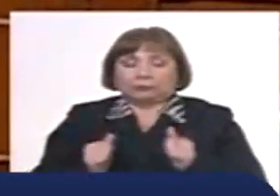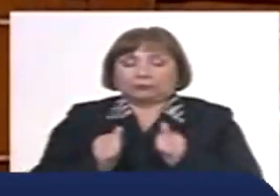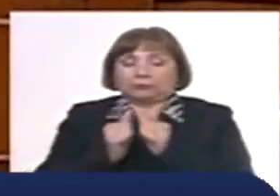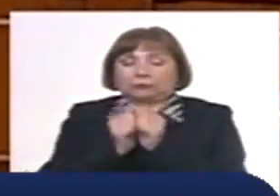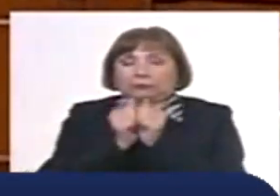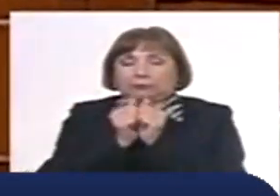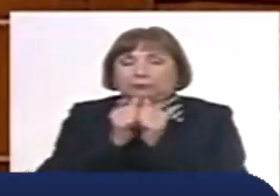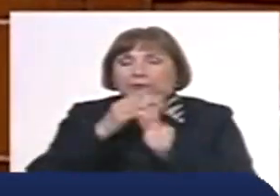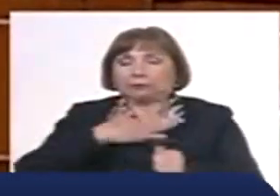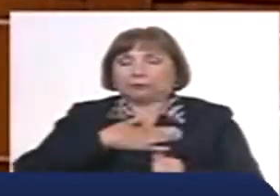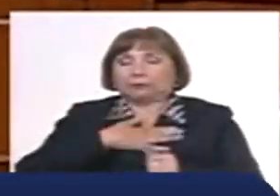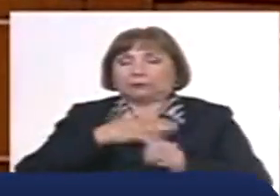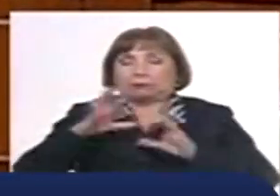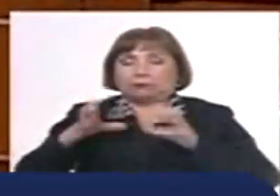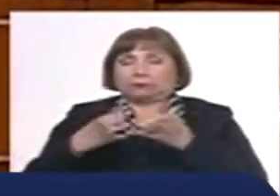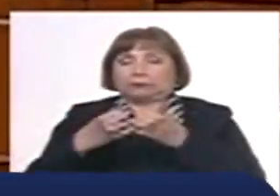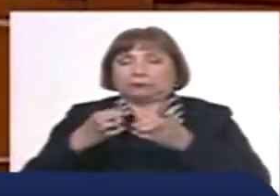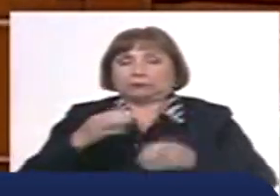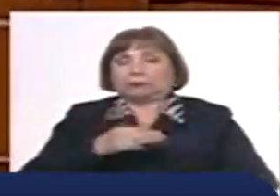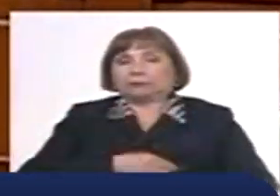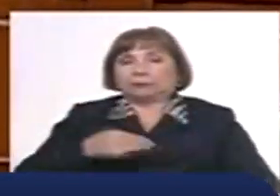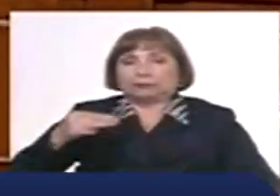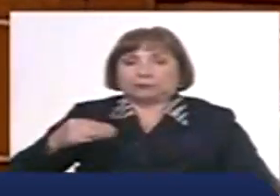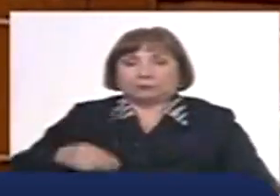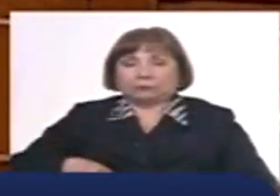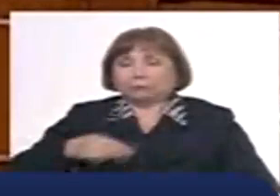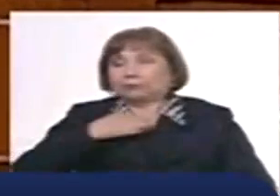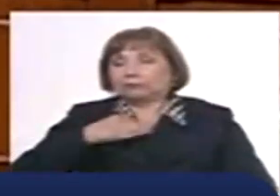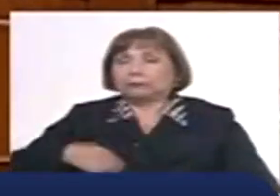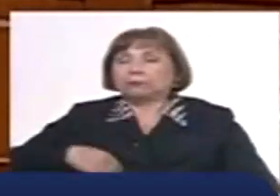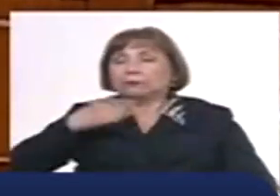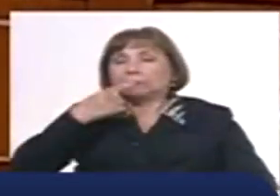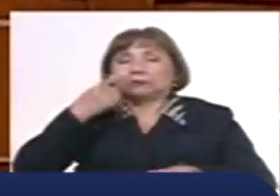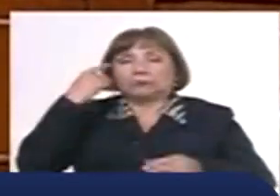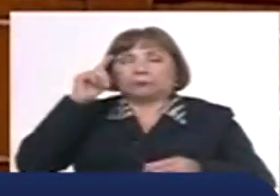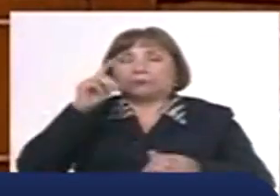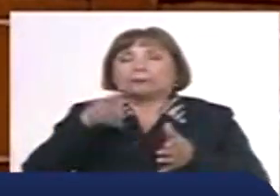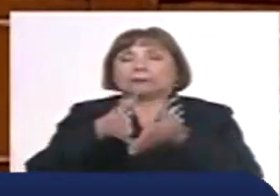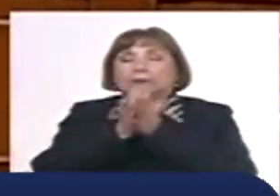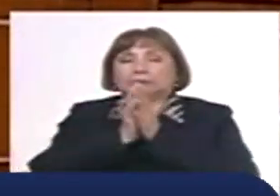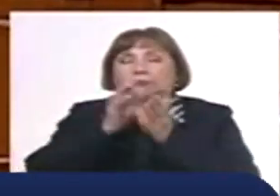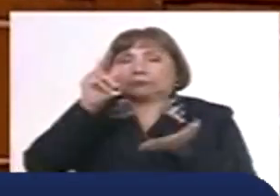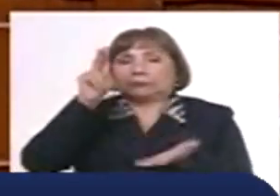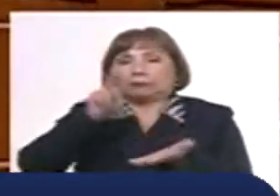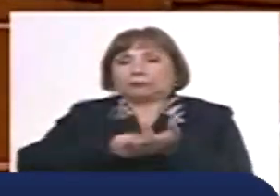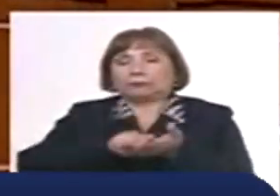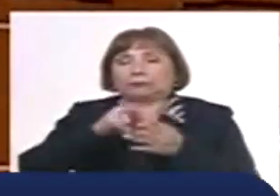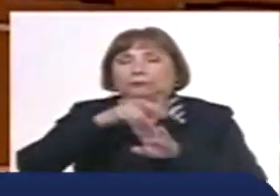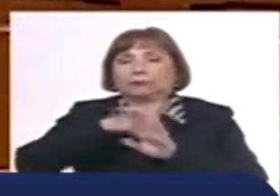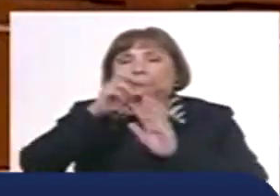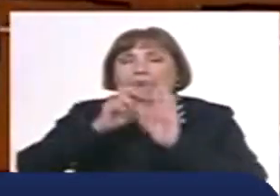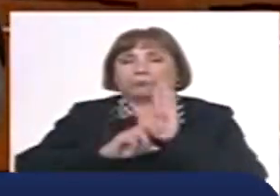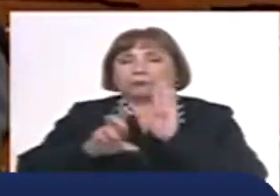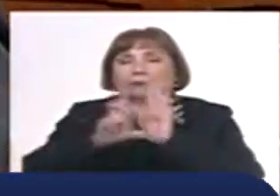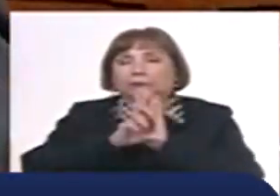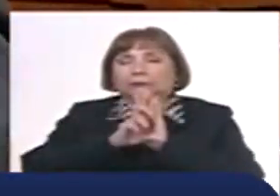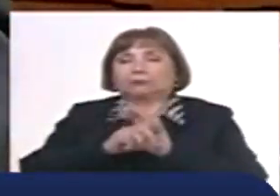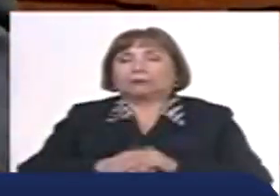acompañado por mi gabinete, es para solicitar que se apruebe el proyecto de